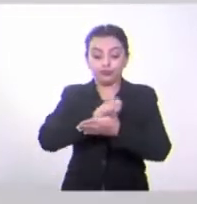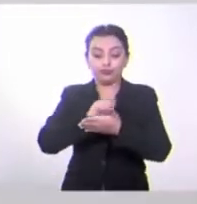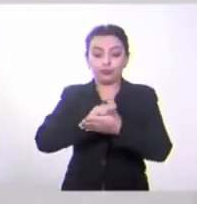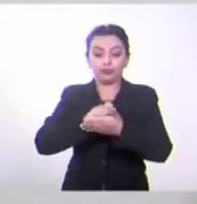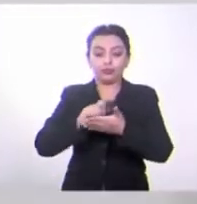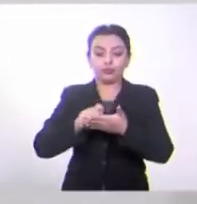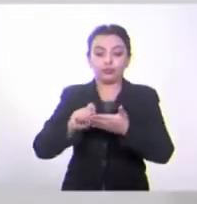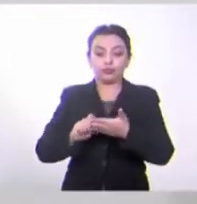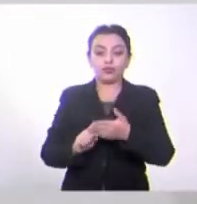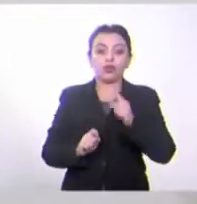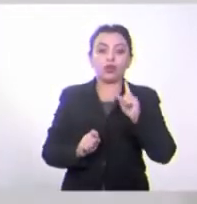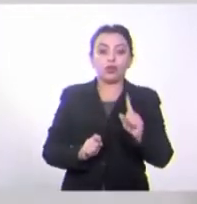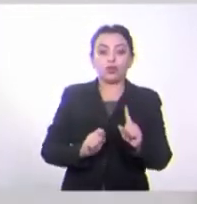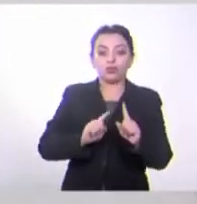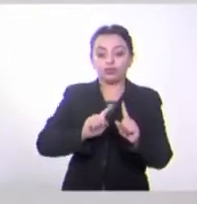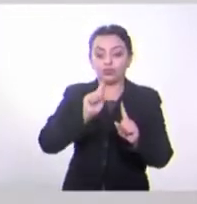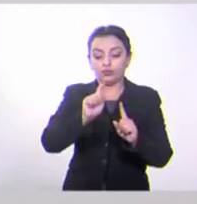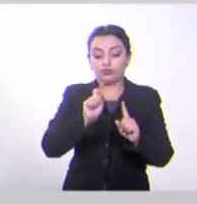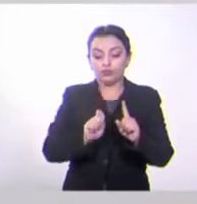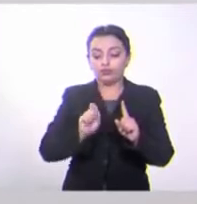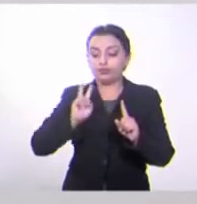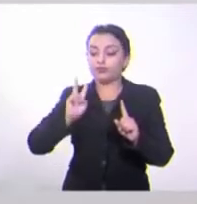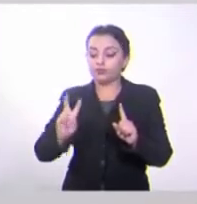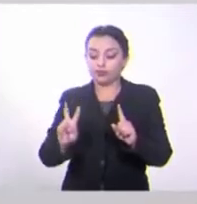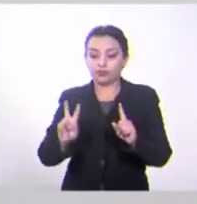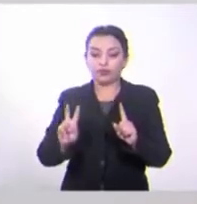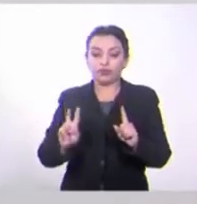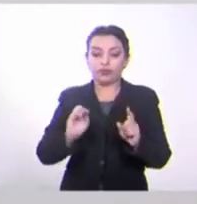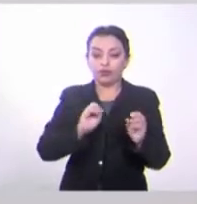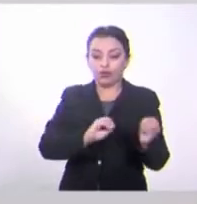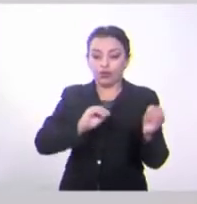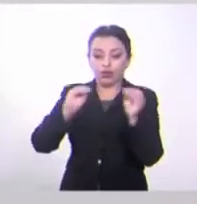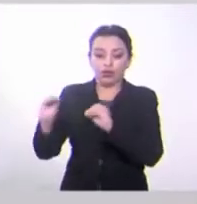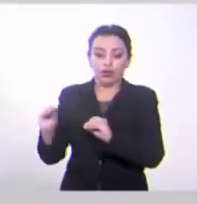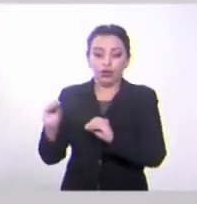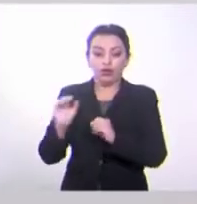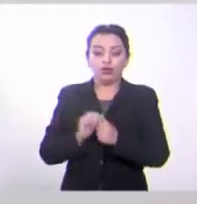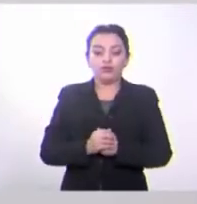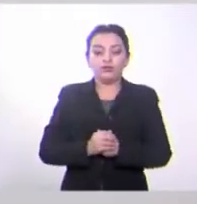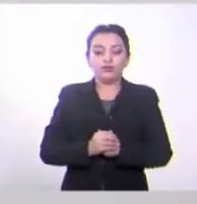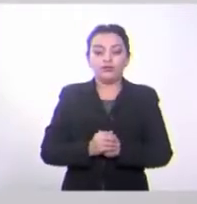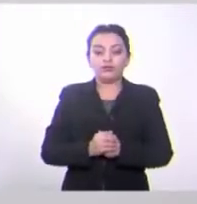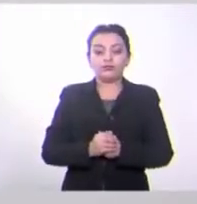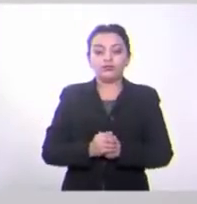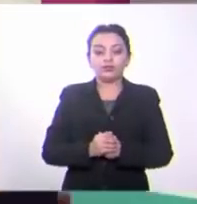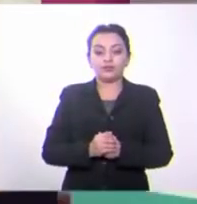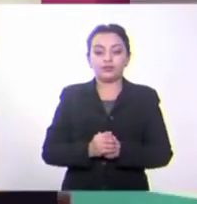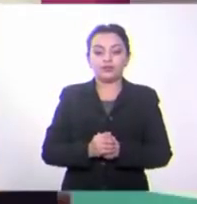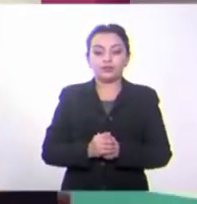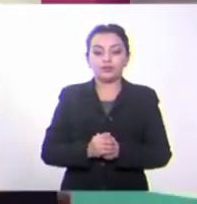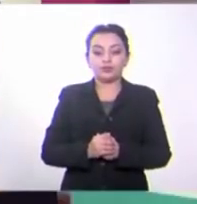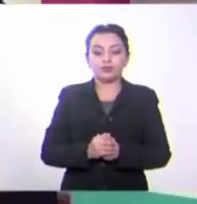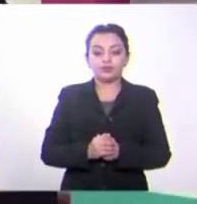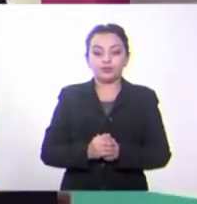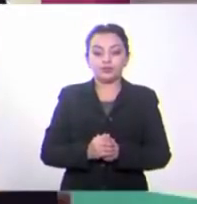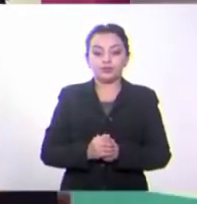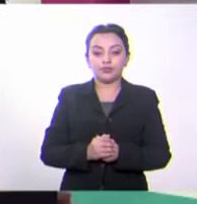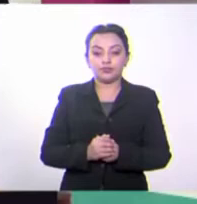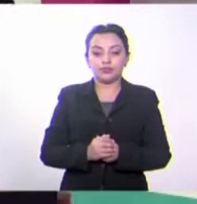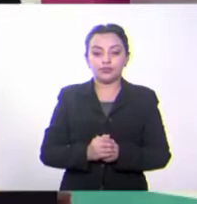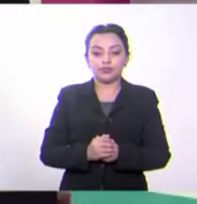notación y esto equivale a esta otra notación. Lo aprendimos en 6º grado. Vale, vamos al otro.